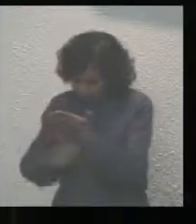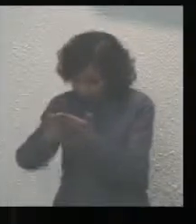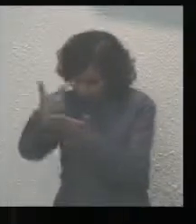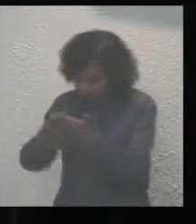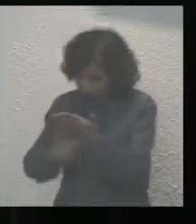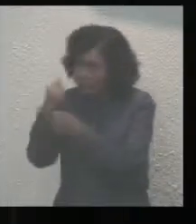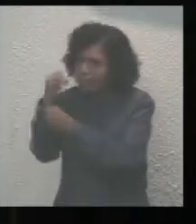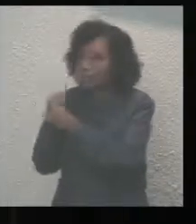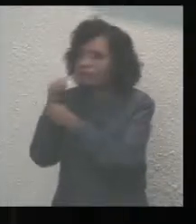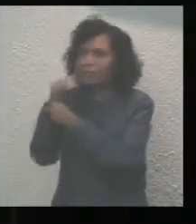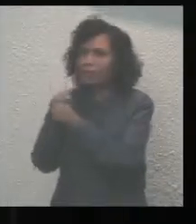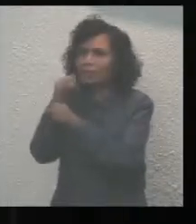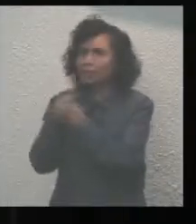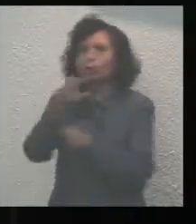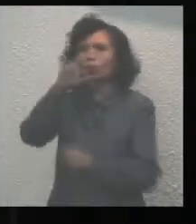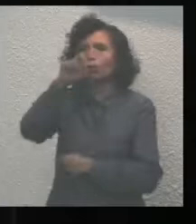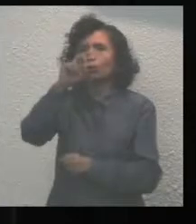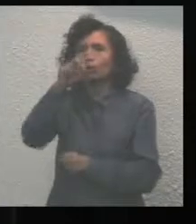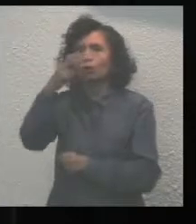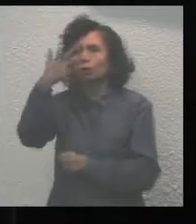investigación